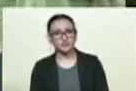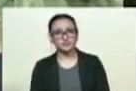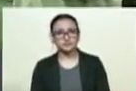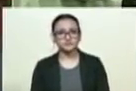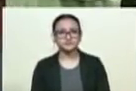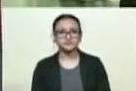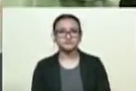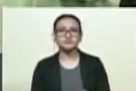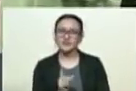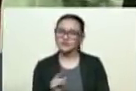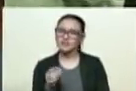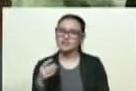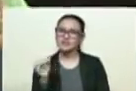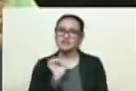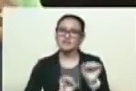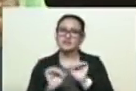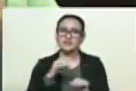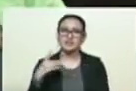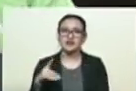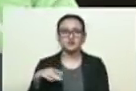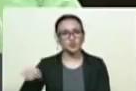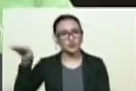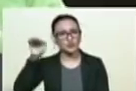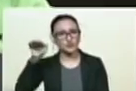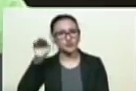Vamos a defender el derecho al futuro